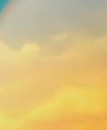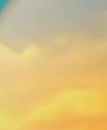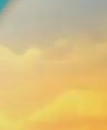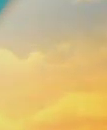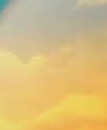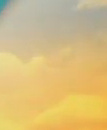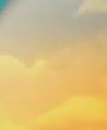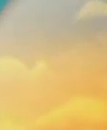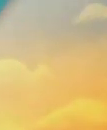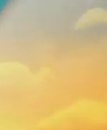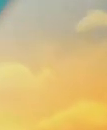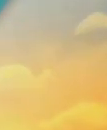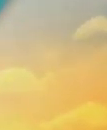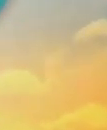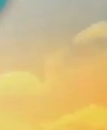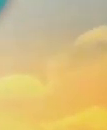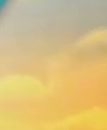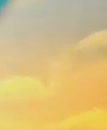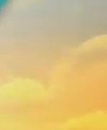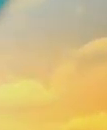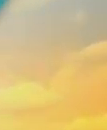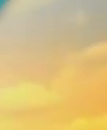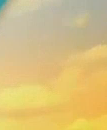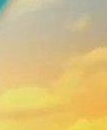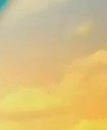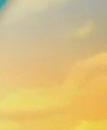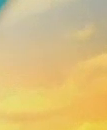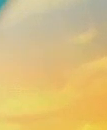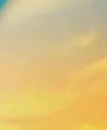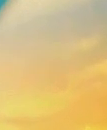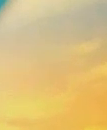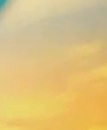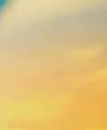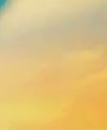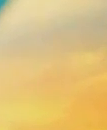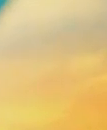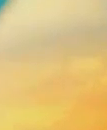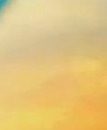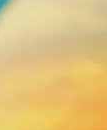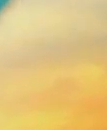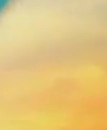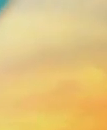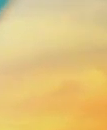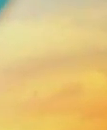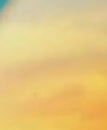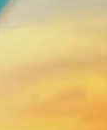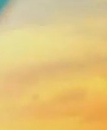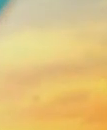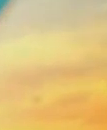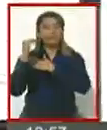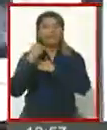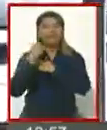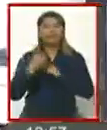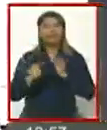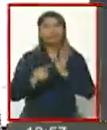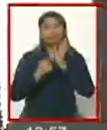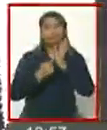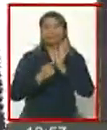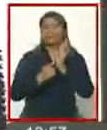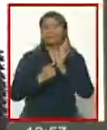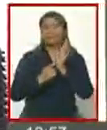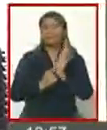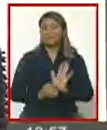no podemos olvidar nuestro paraguas. Tenemos la cercanía de un frente frío que nos va a dejar con un día lluvioso en la región. Hoy le mostramos